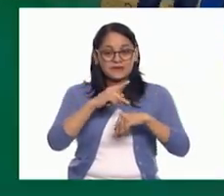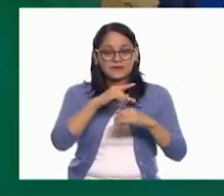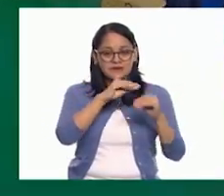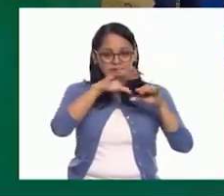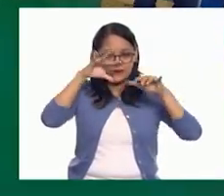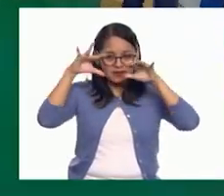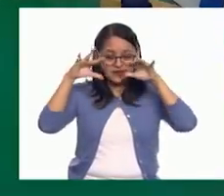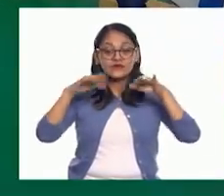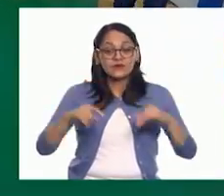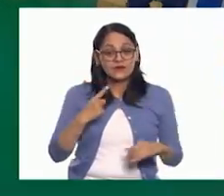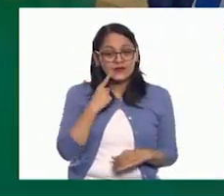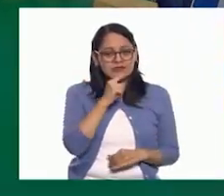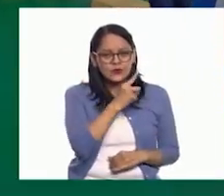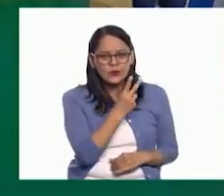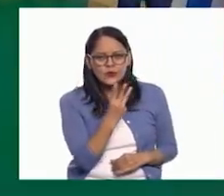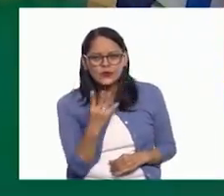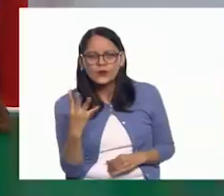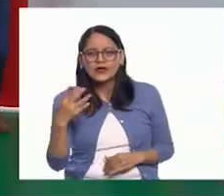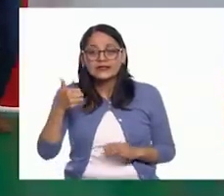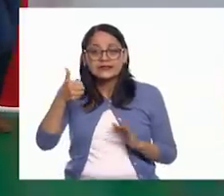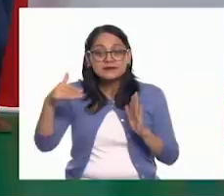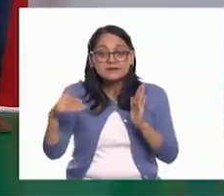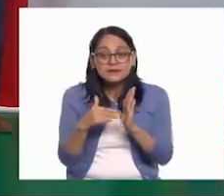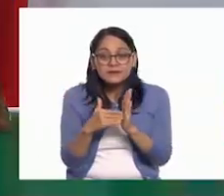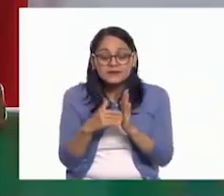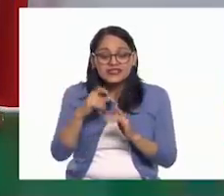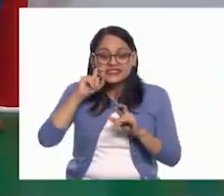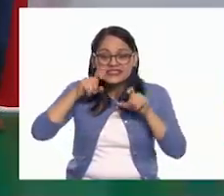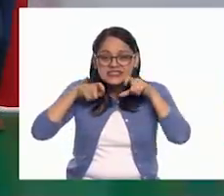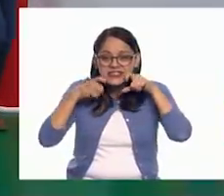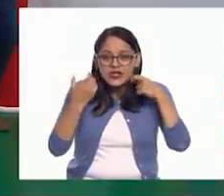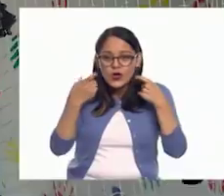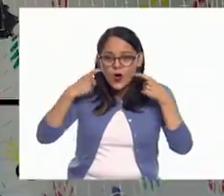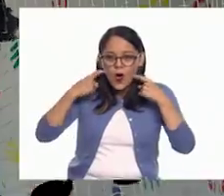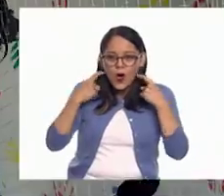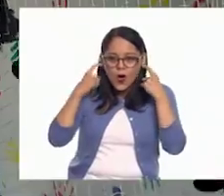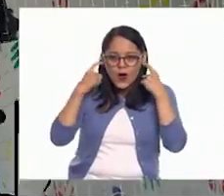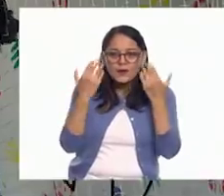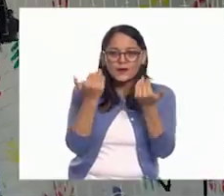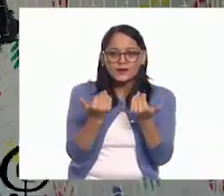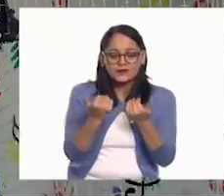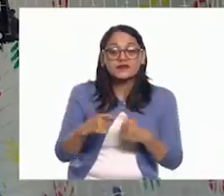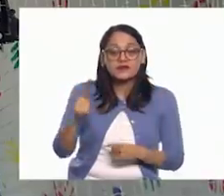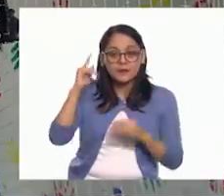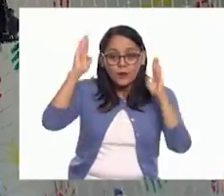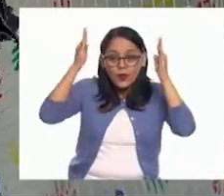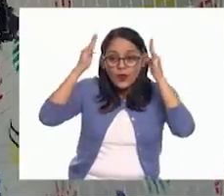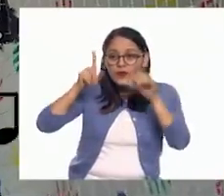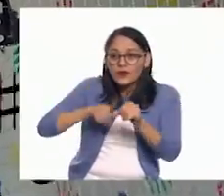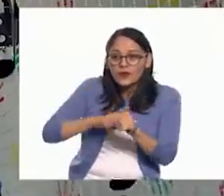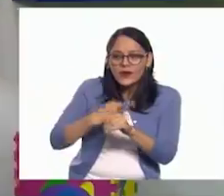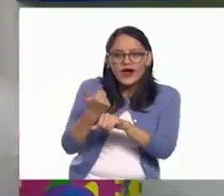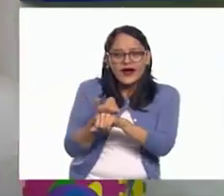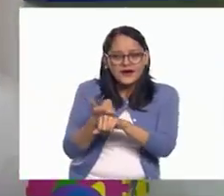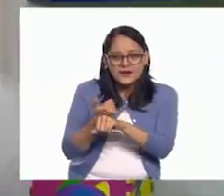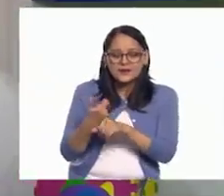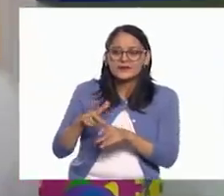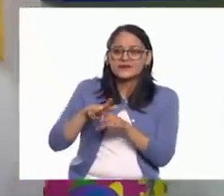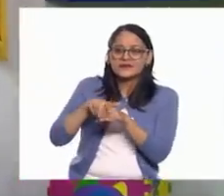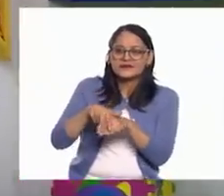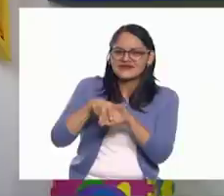más de 6,000 sin muelas y sin colmillos. Y a los burros amarillos estar cargando